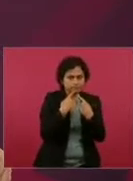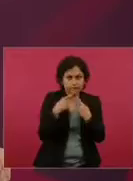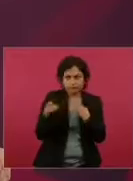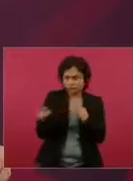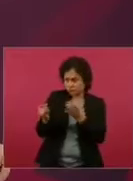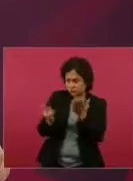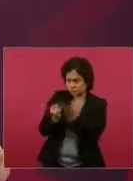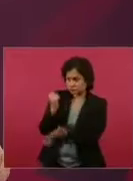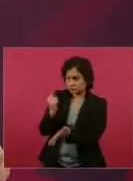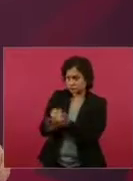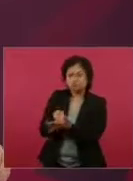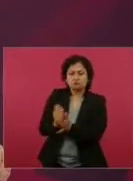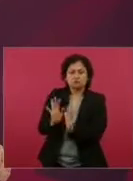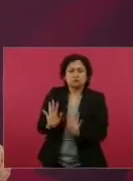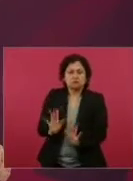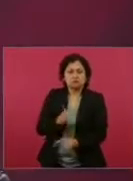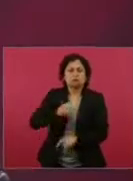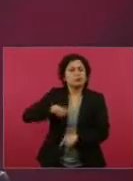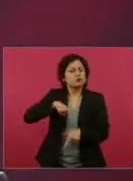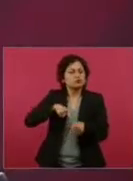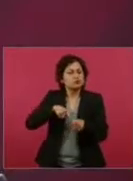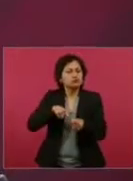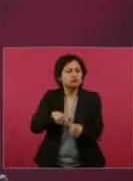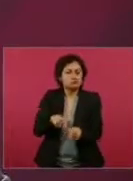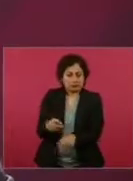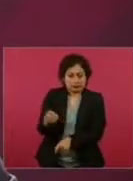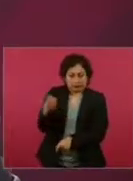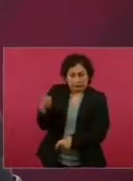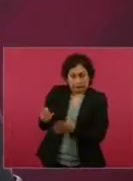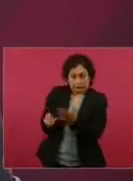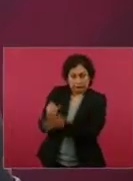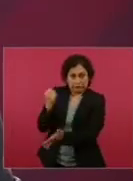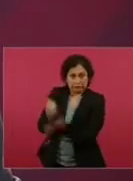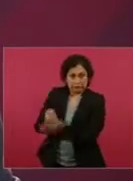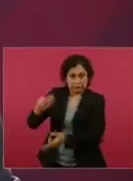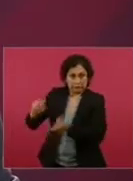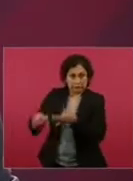estamos enfrentando pues muchos obstáculos, como en todo,